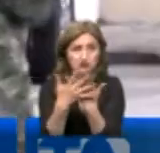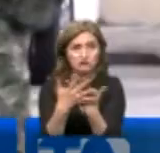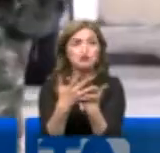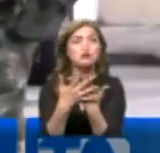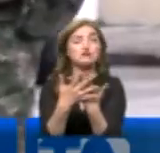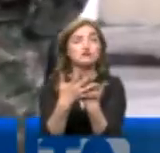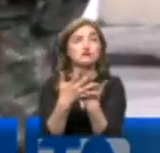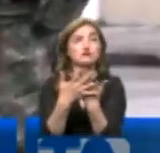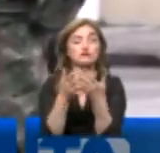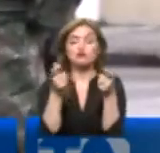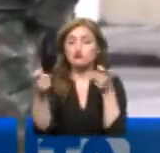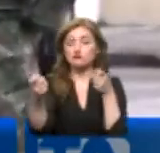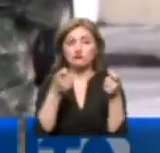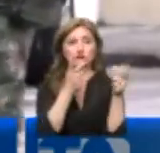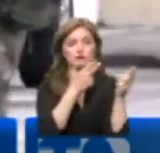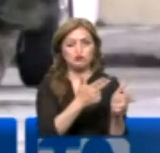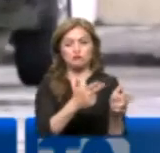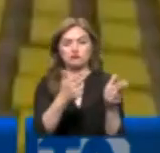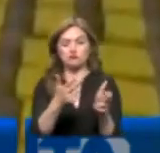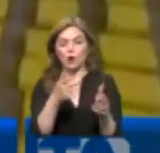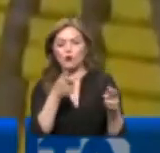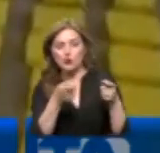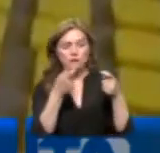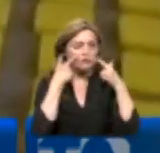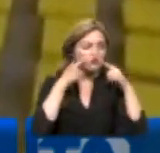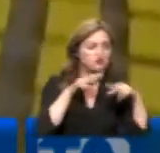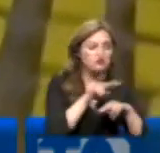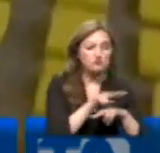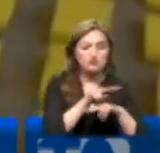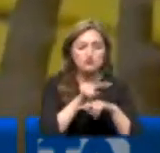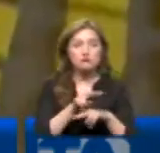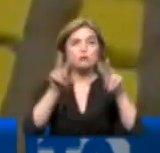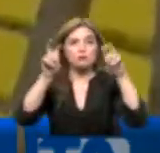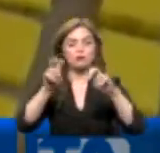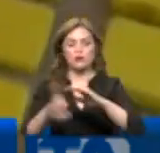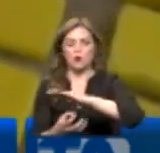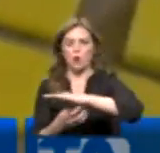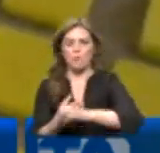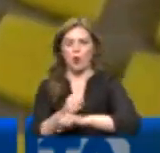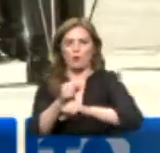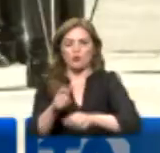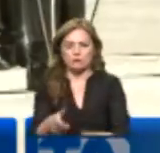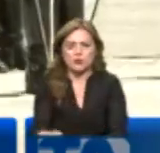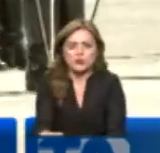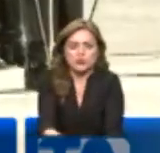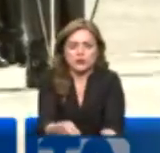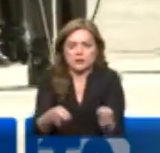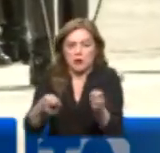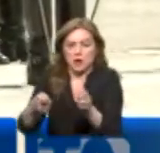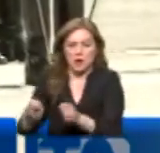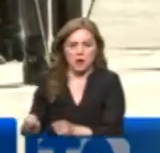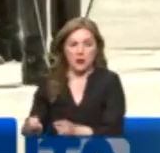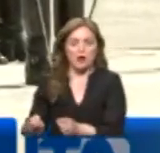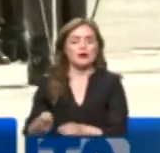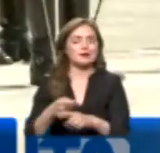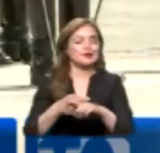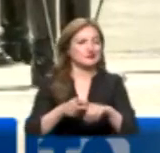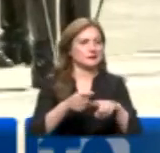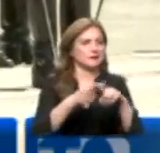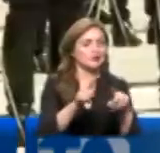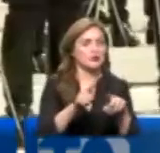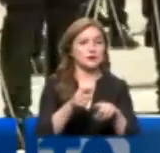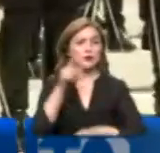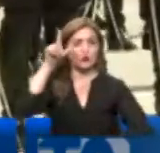cárceles, el control de armas, tareas de desminado, etcétera, y recordó que su gobierno ha destinado